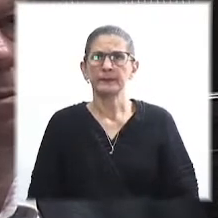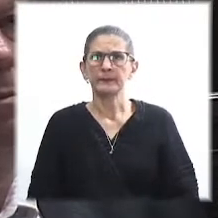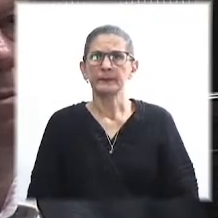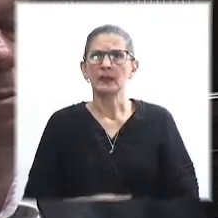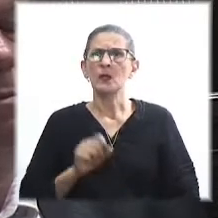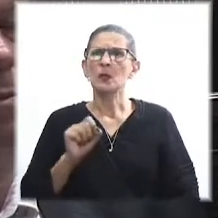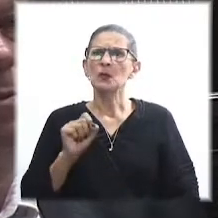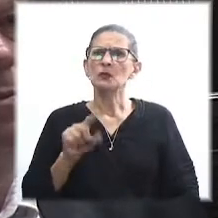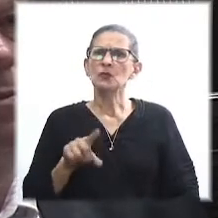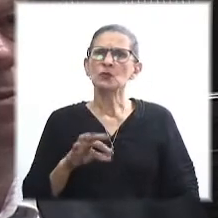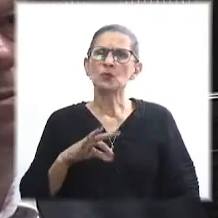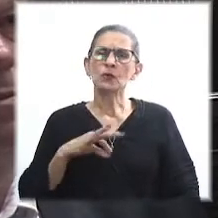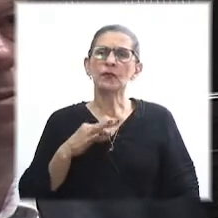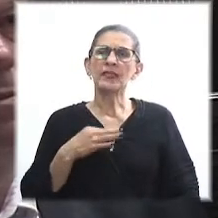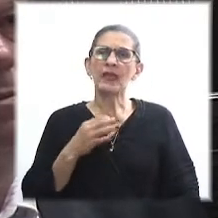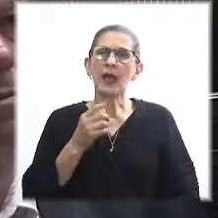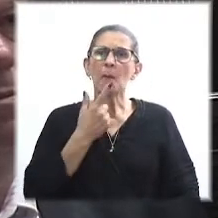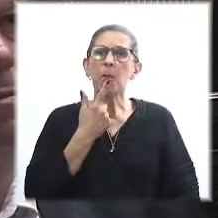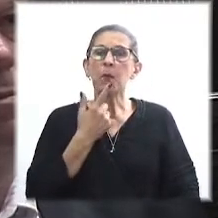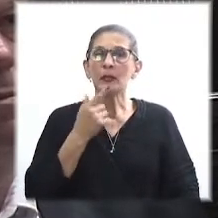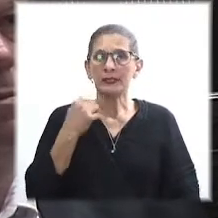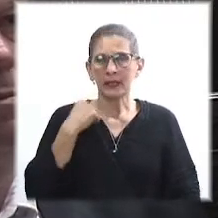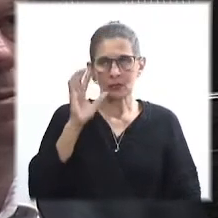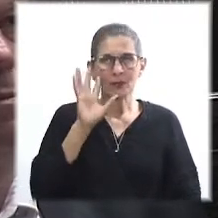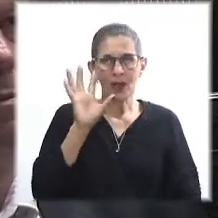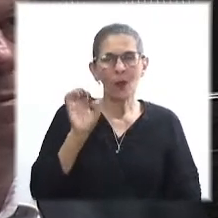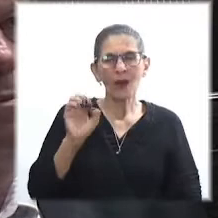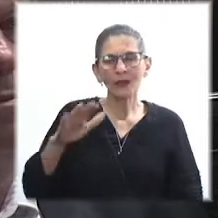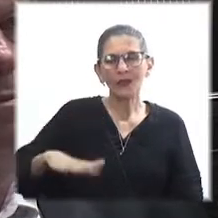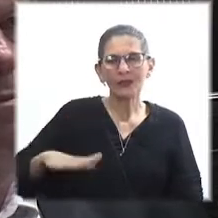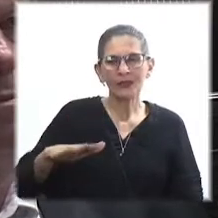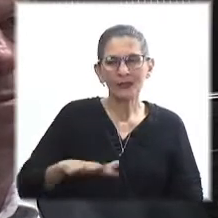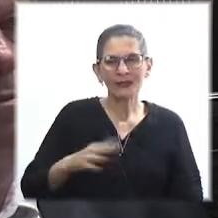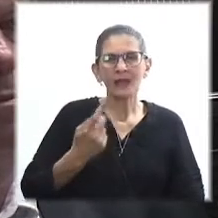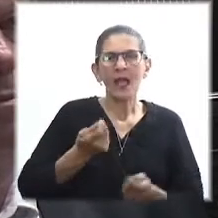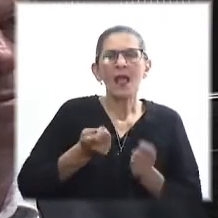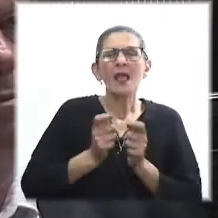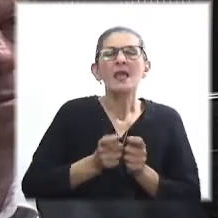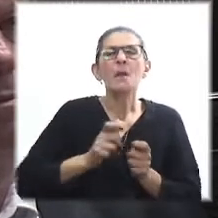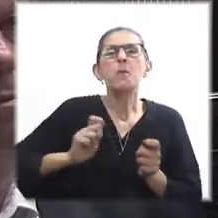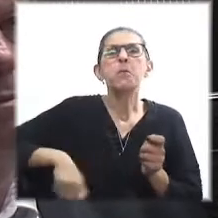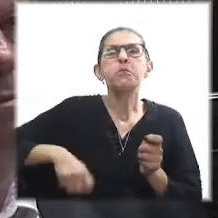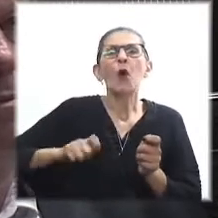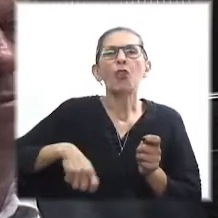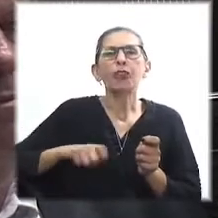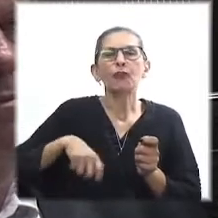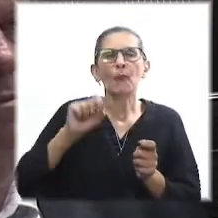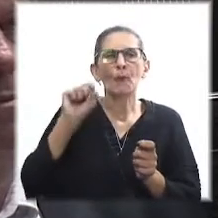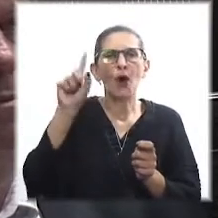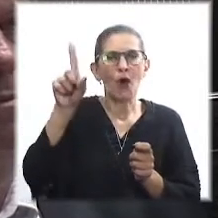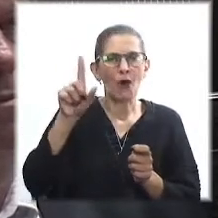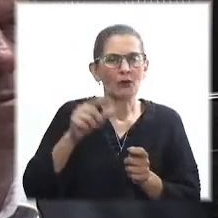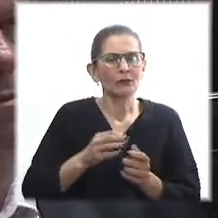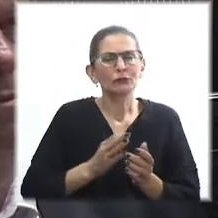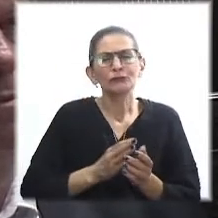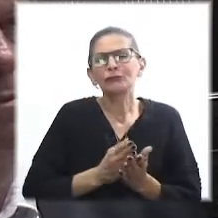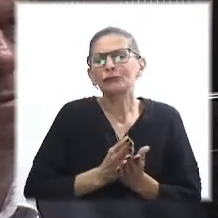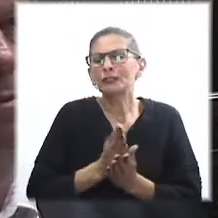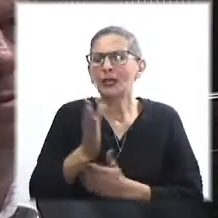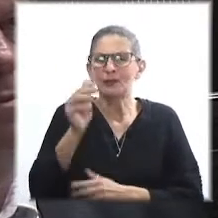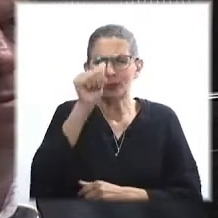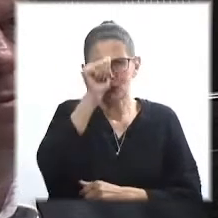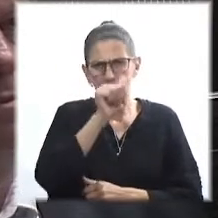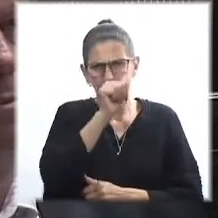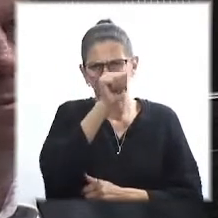En su vida política, lo recuerdo desde niño en el hipódromo de San Félix, antes de iniciar su actividad política, todos los domingos.